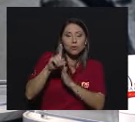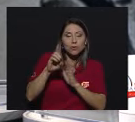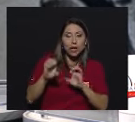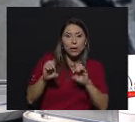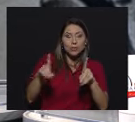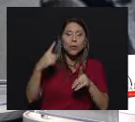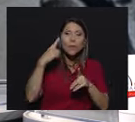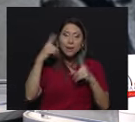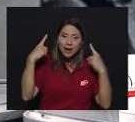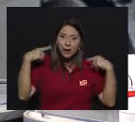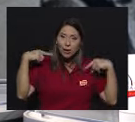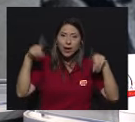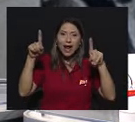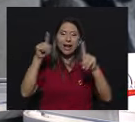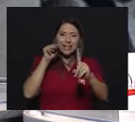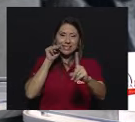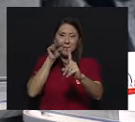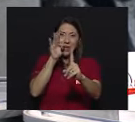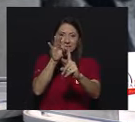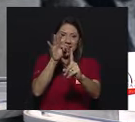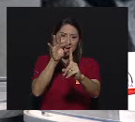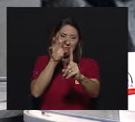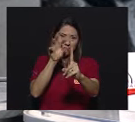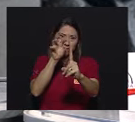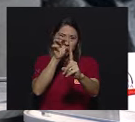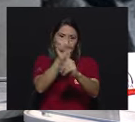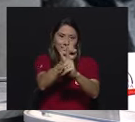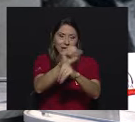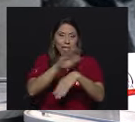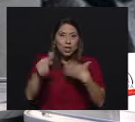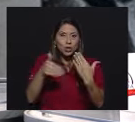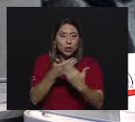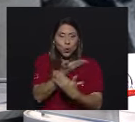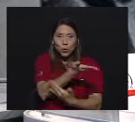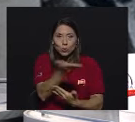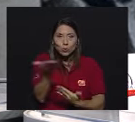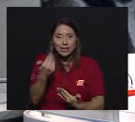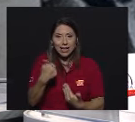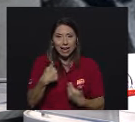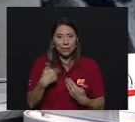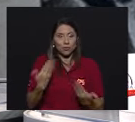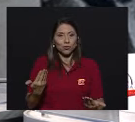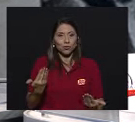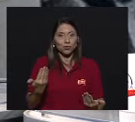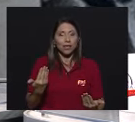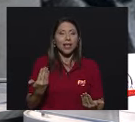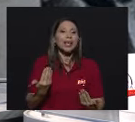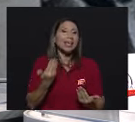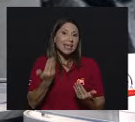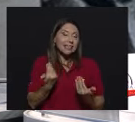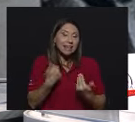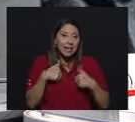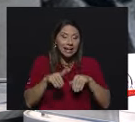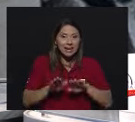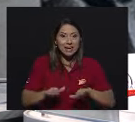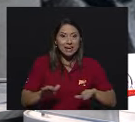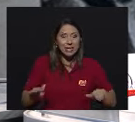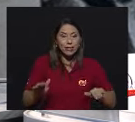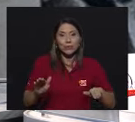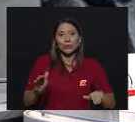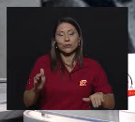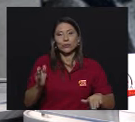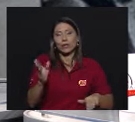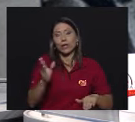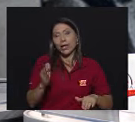para, pues, lograr esa meta que todos y todas, como decían ustedes, como país tenemos, ¿verdad? Que es tener niños y